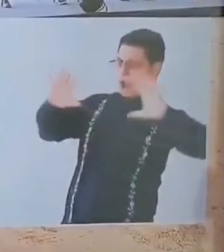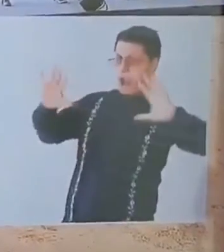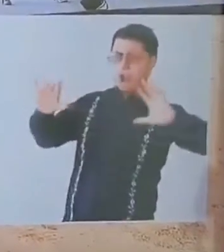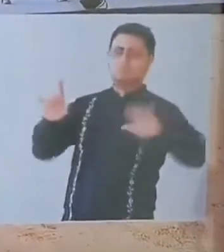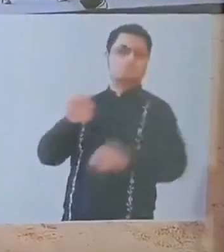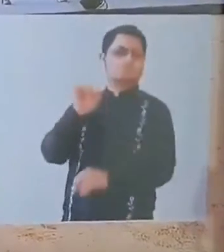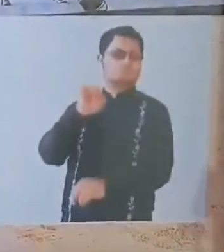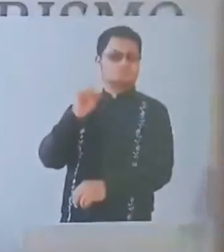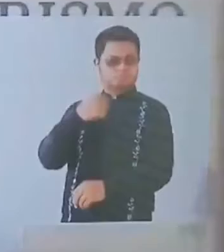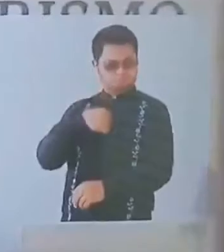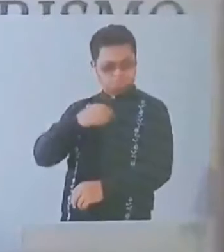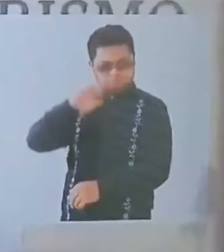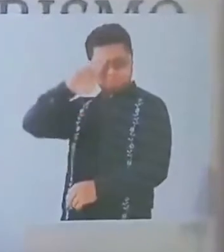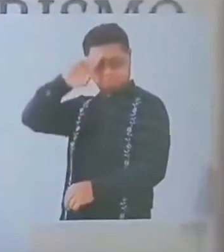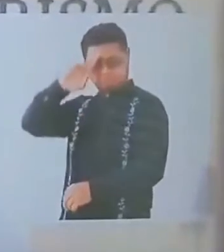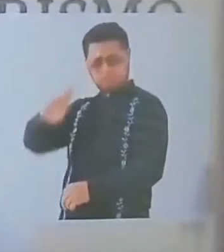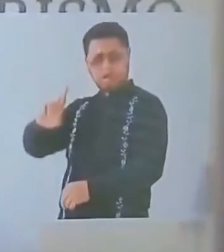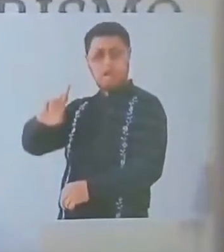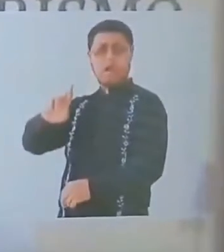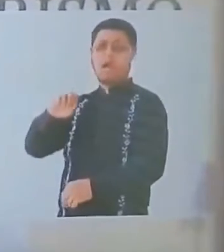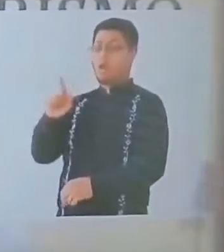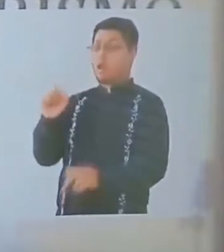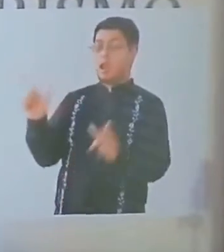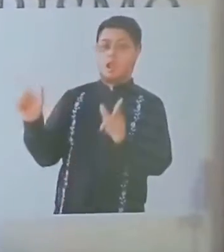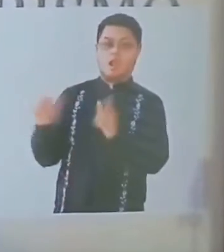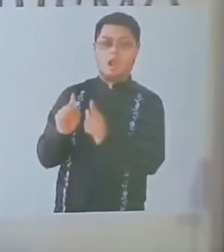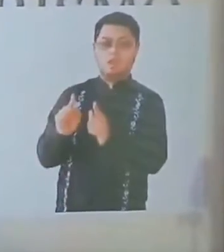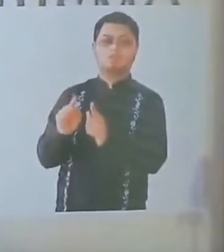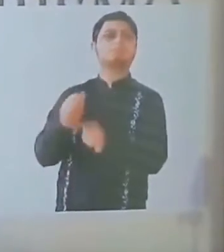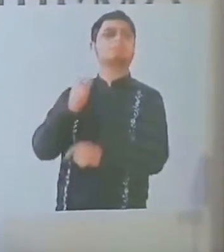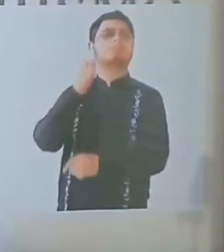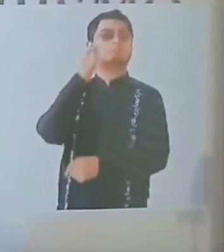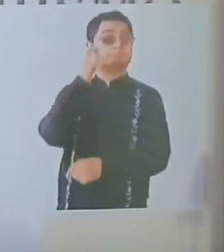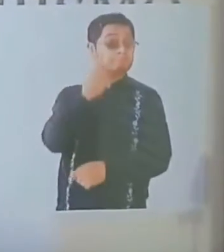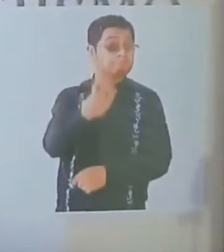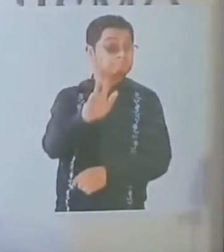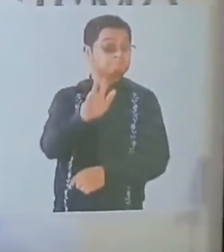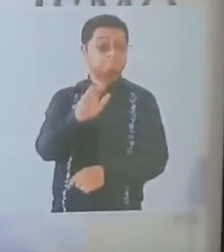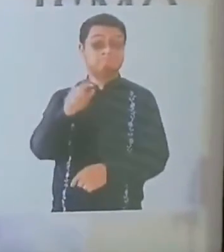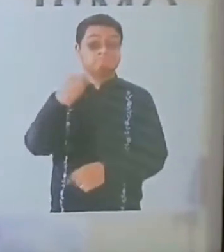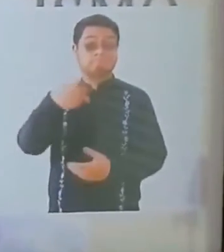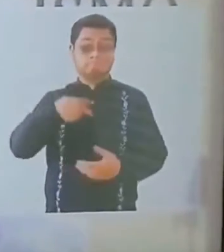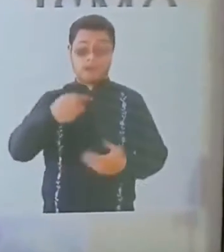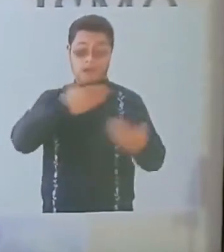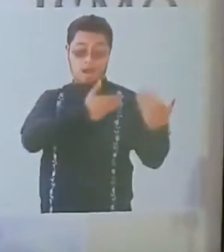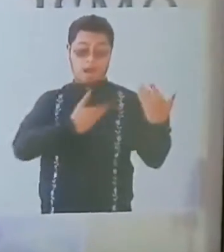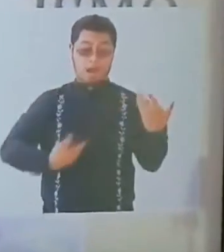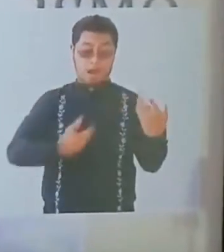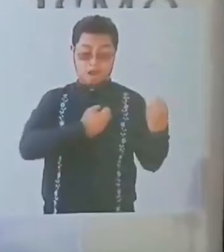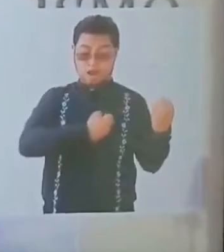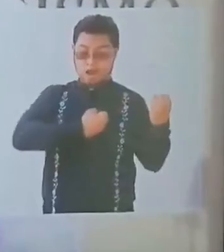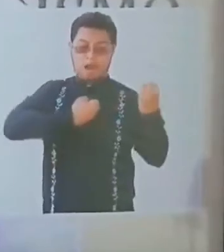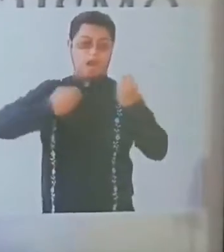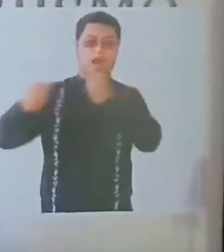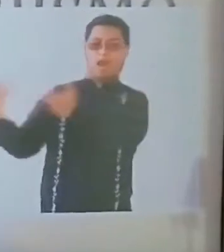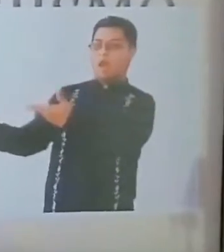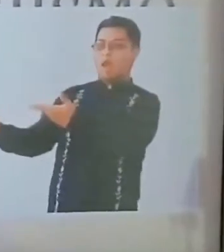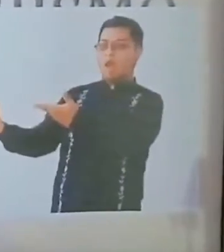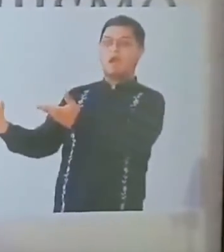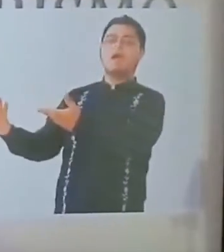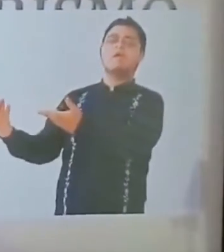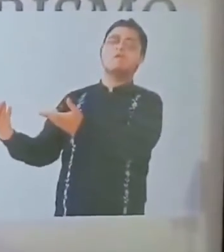Actuamos de manera responsable. Y no fue poca cosa. Nos robaron, repito, la presidencia. Y lo más